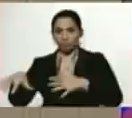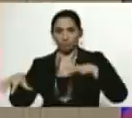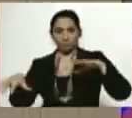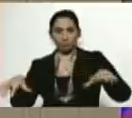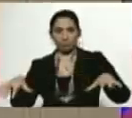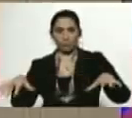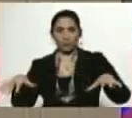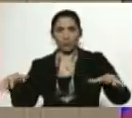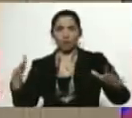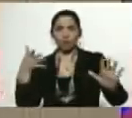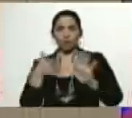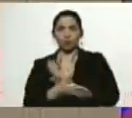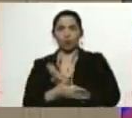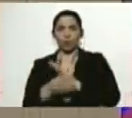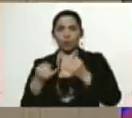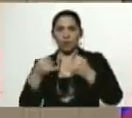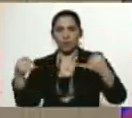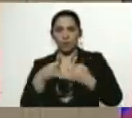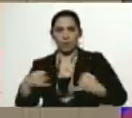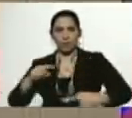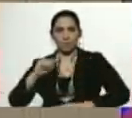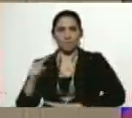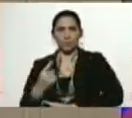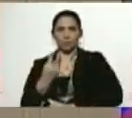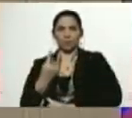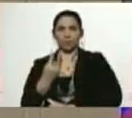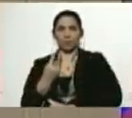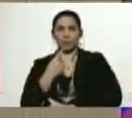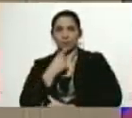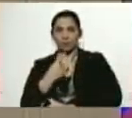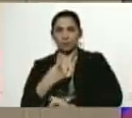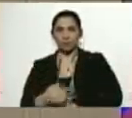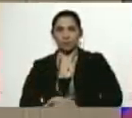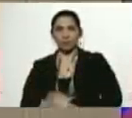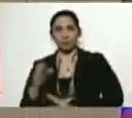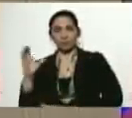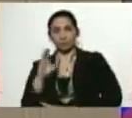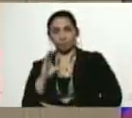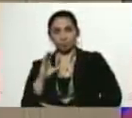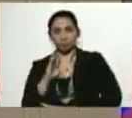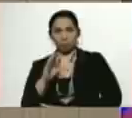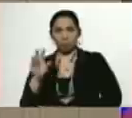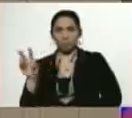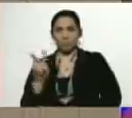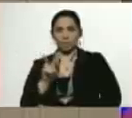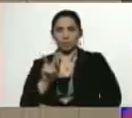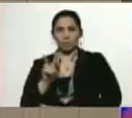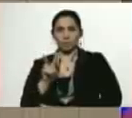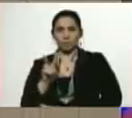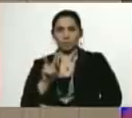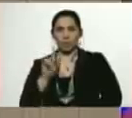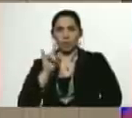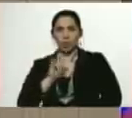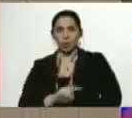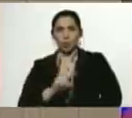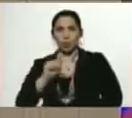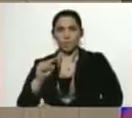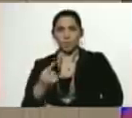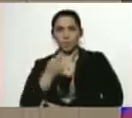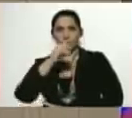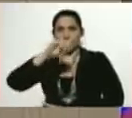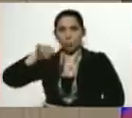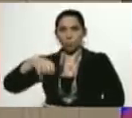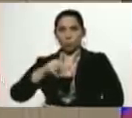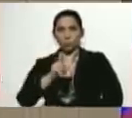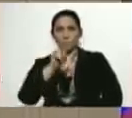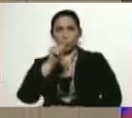con relación a las líneas prioritarias señaladas. Caracas, Venezuela, lunes 1 de